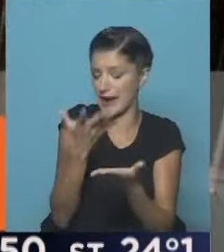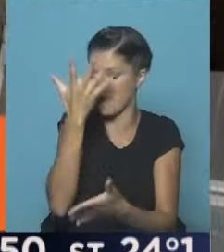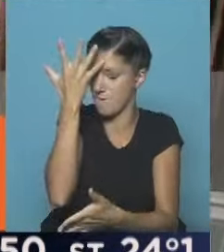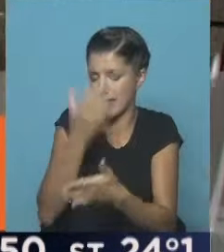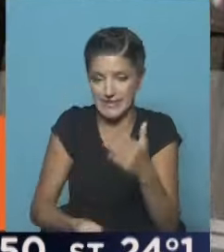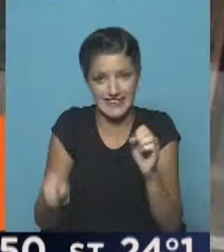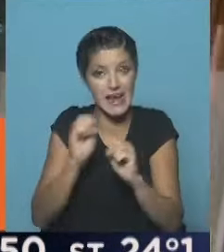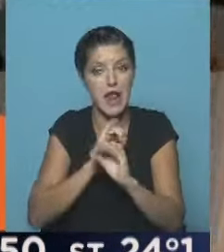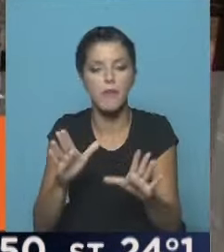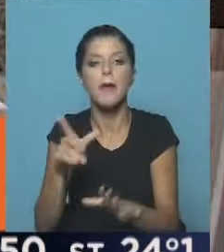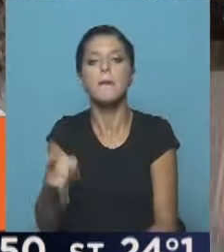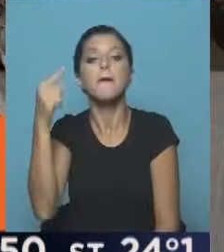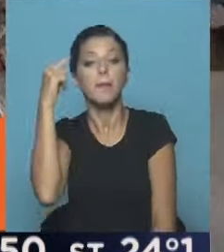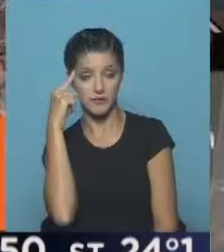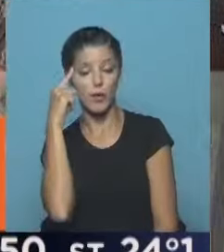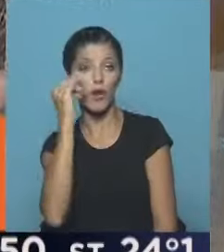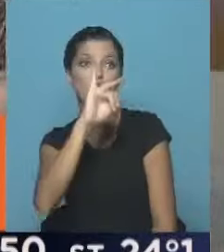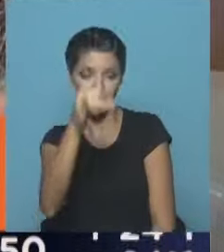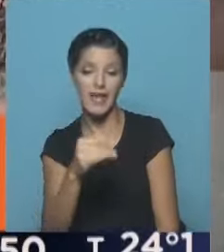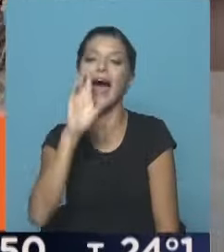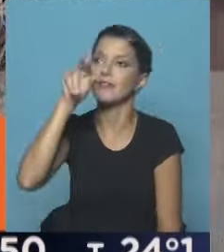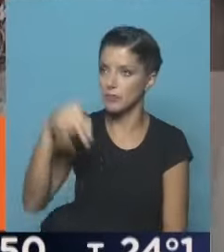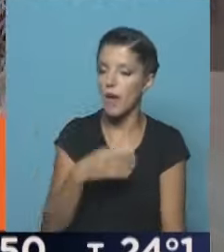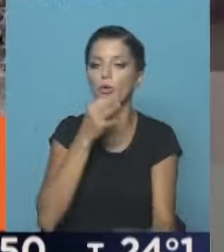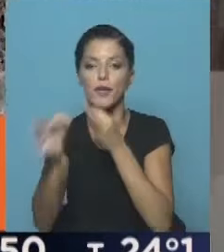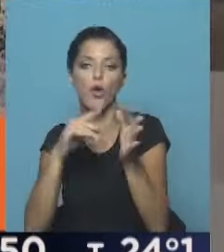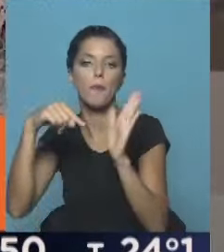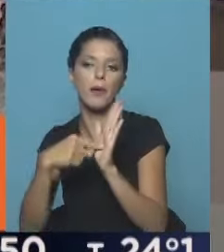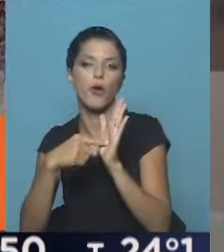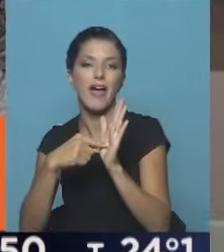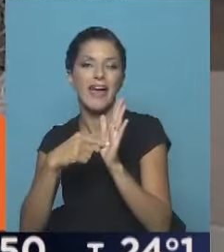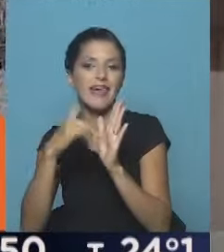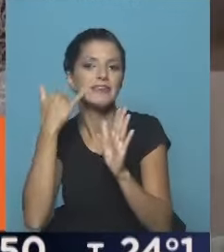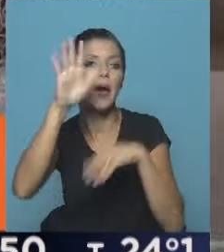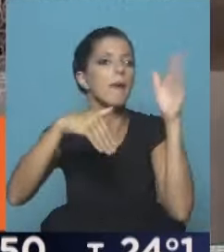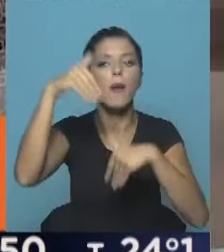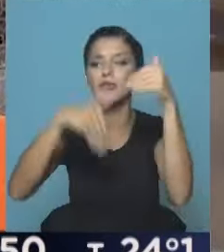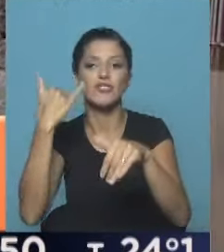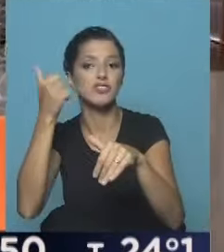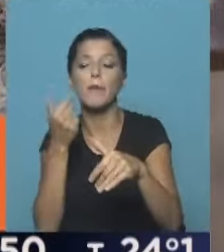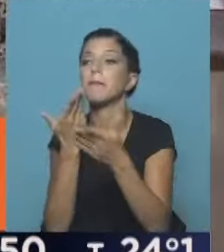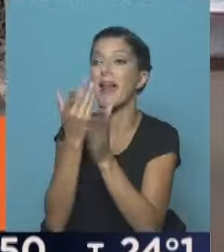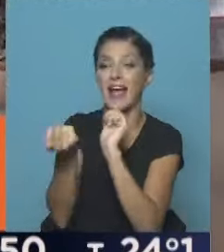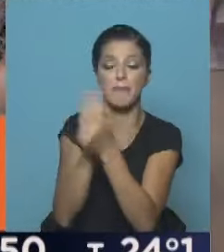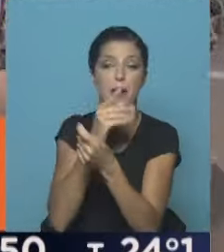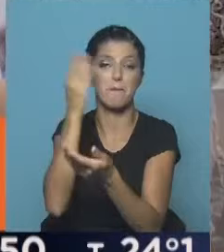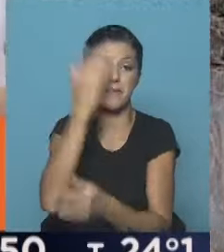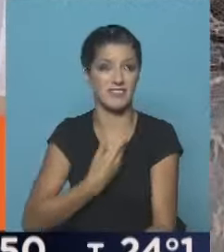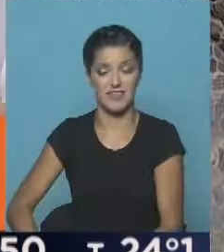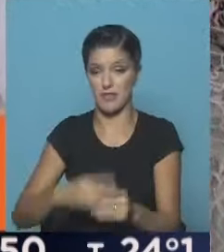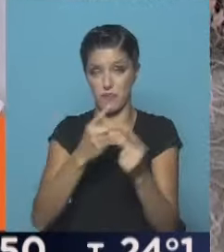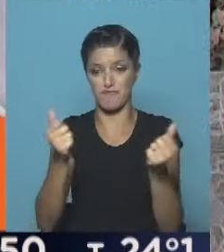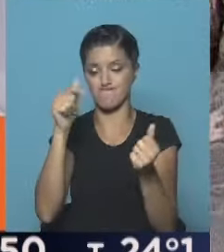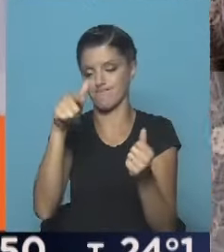de aceptar el diálogo y olvidarse del revocatorio es una prueba de eso. Por otro lado, hay una tensión evidente entre distintos sectores dentro de la